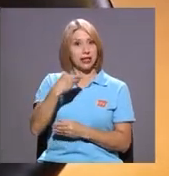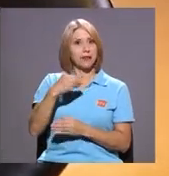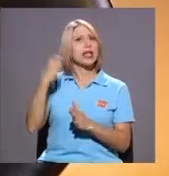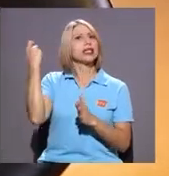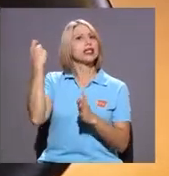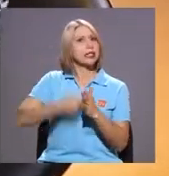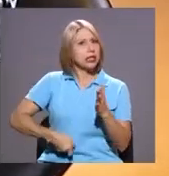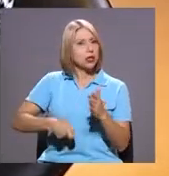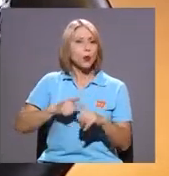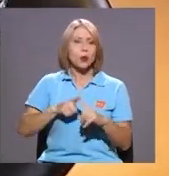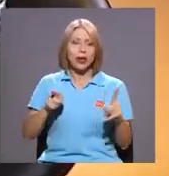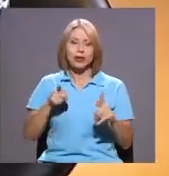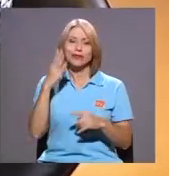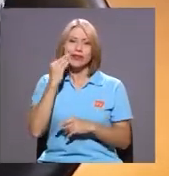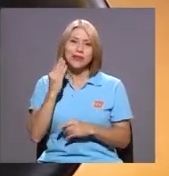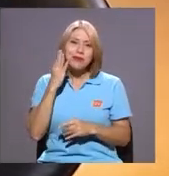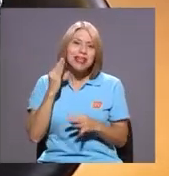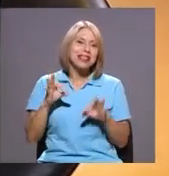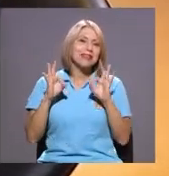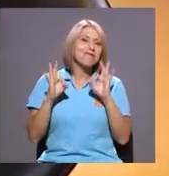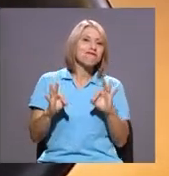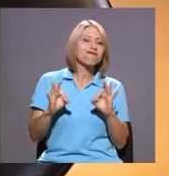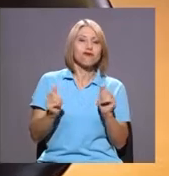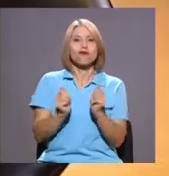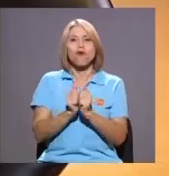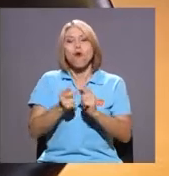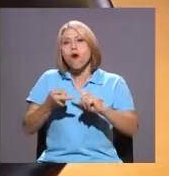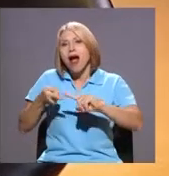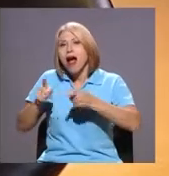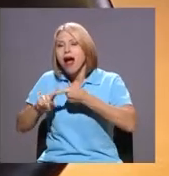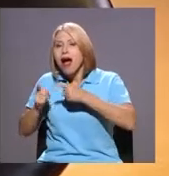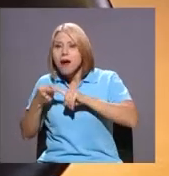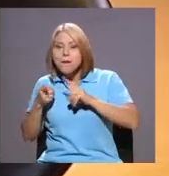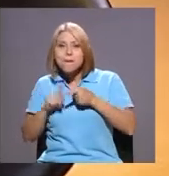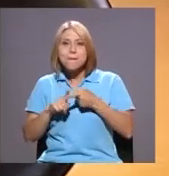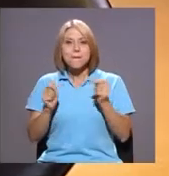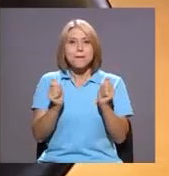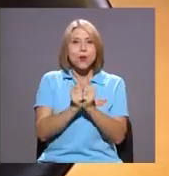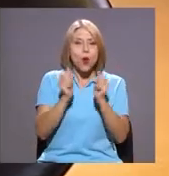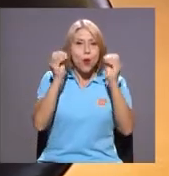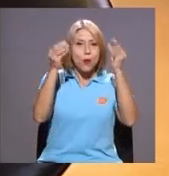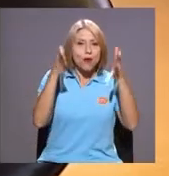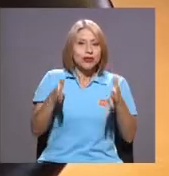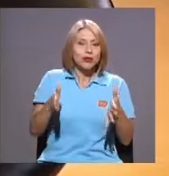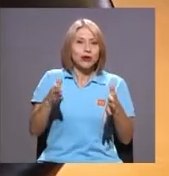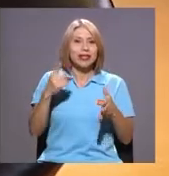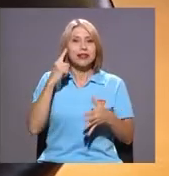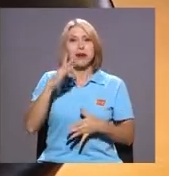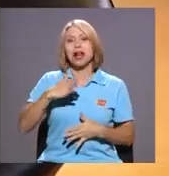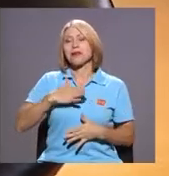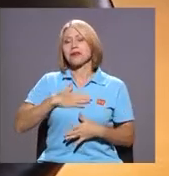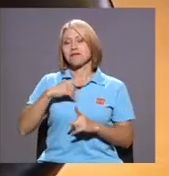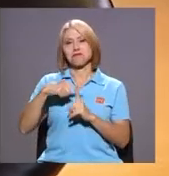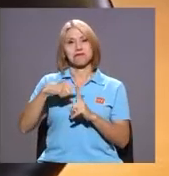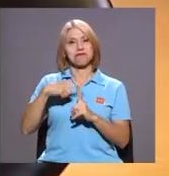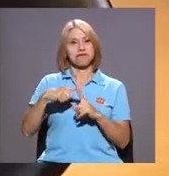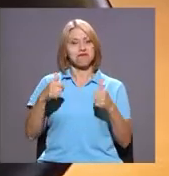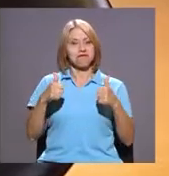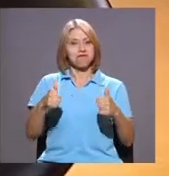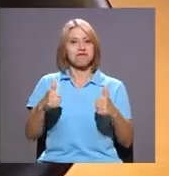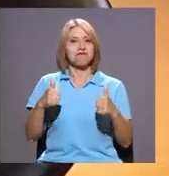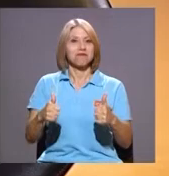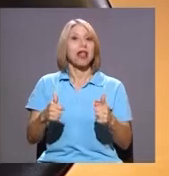una vivencia pues como uno con amigos, con profesores, todo para mí fue muy, muy positivo.